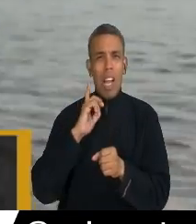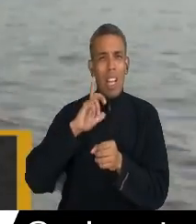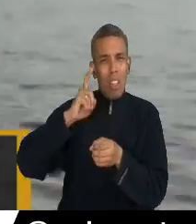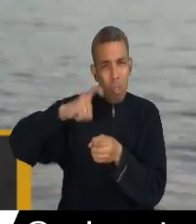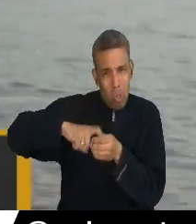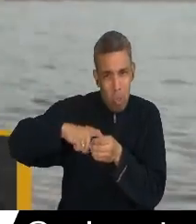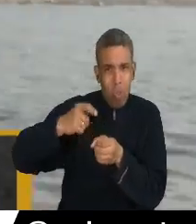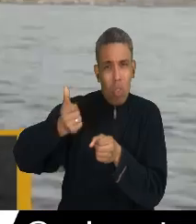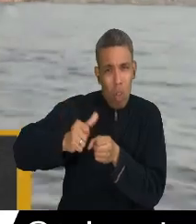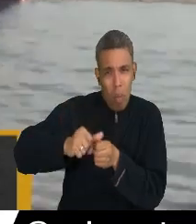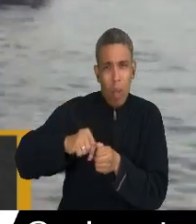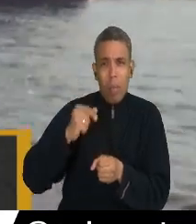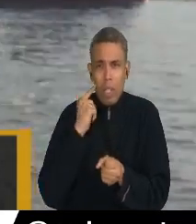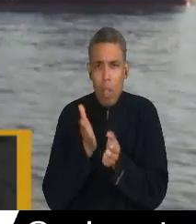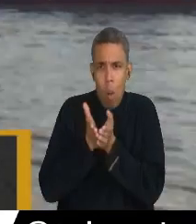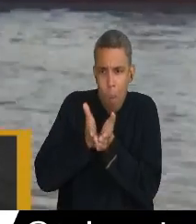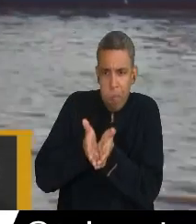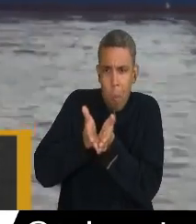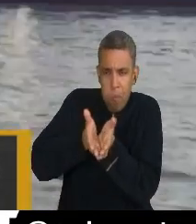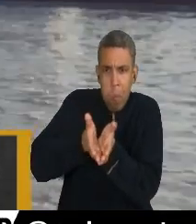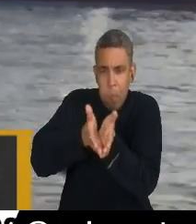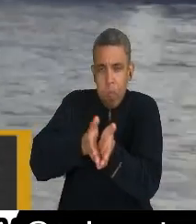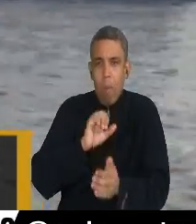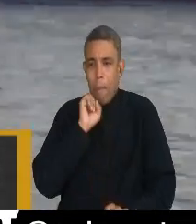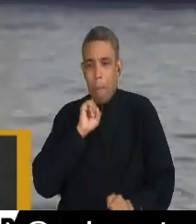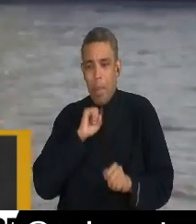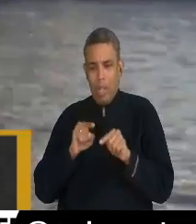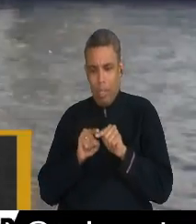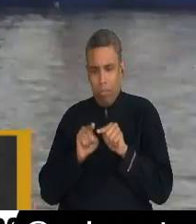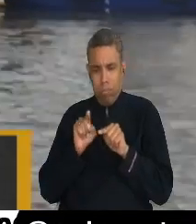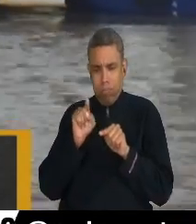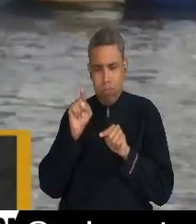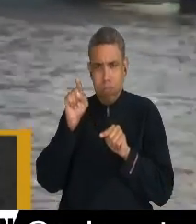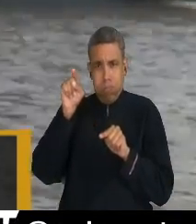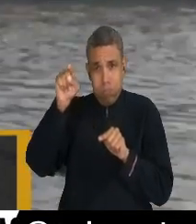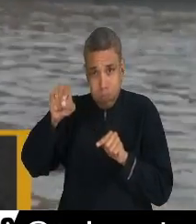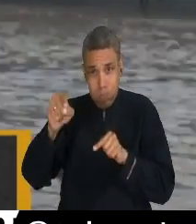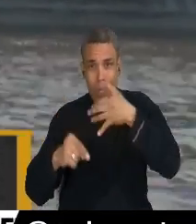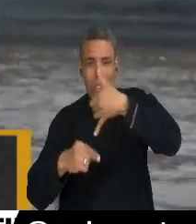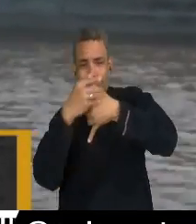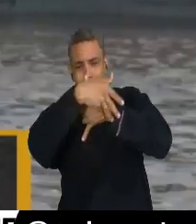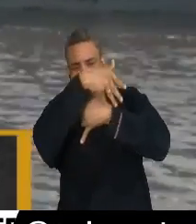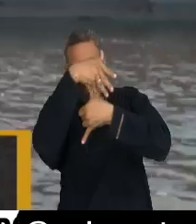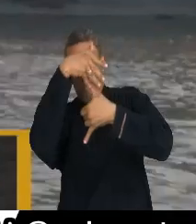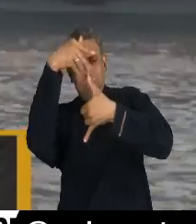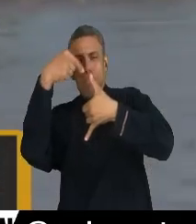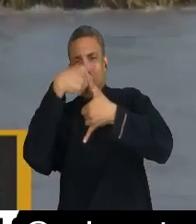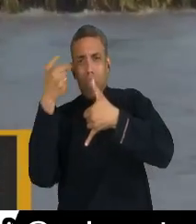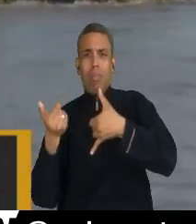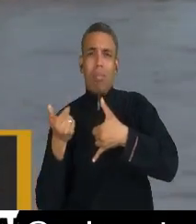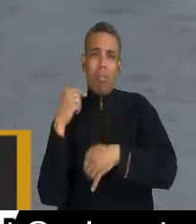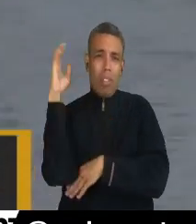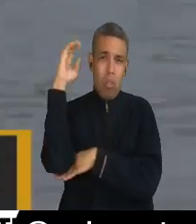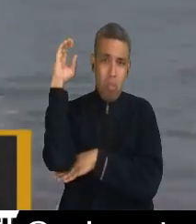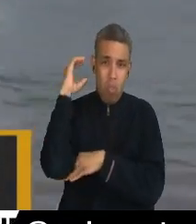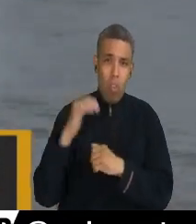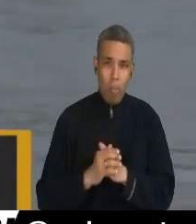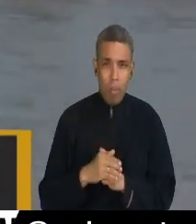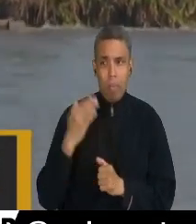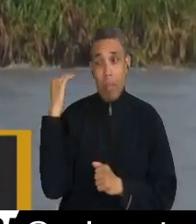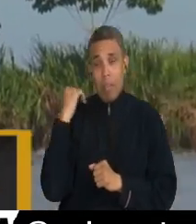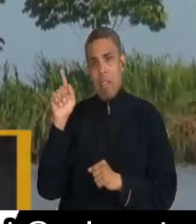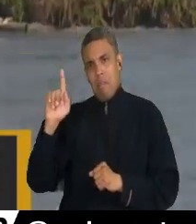mil barriles más de hidrocarburo entre Barranca Bermeja y los puertos del Caribe con respecto a febrero de 2017. Esto de acuerdo a un informe de